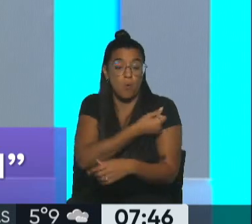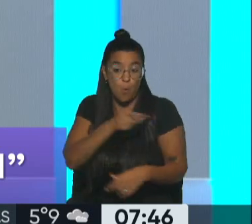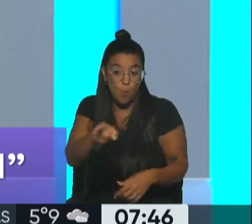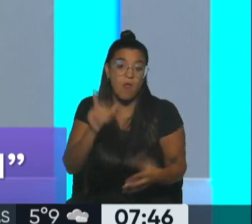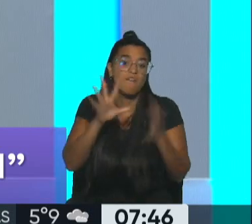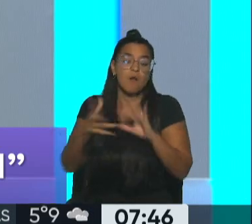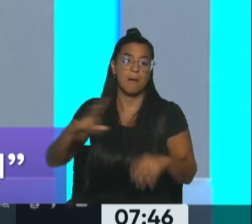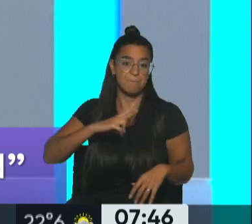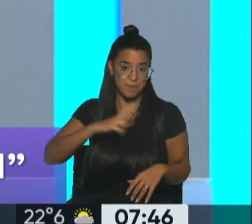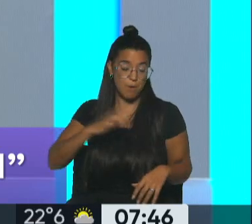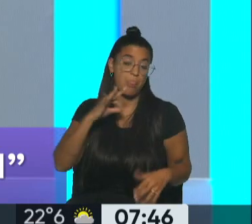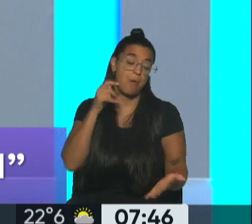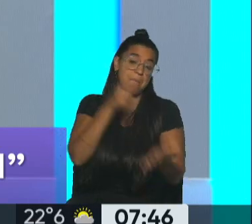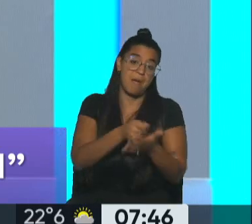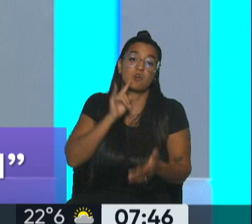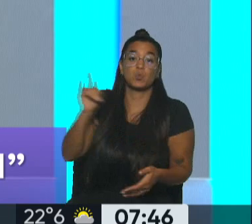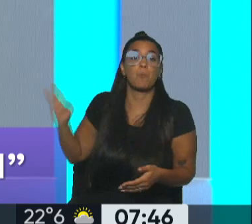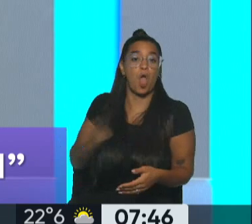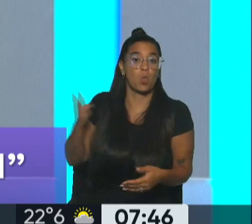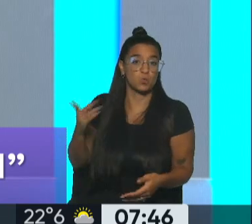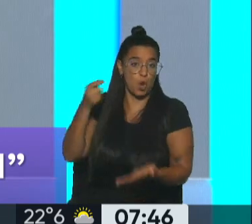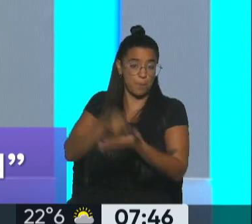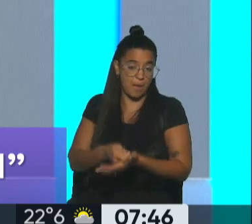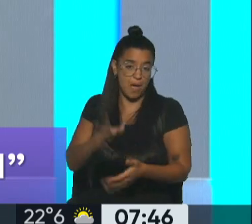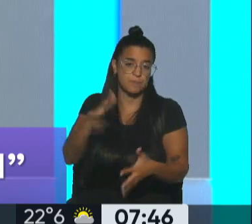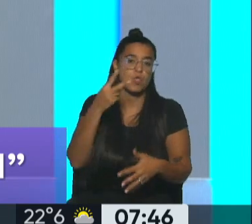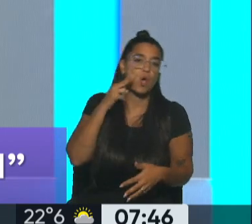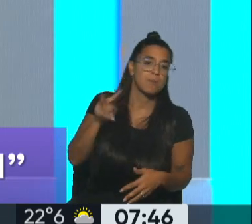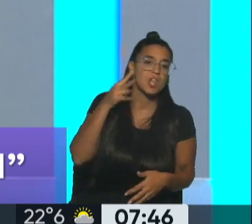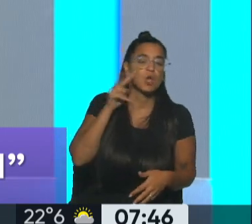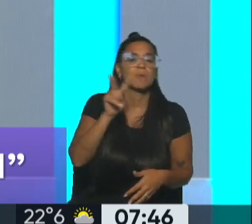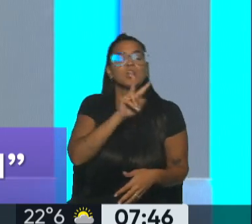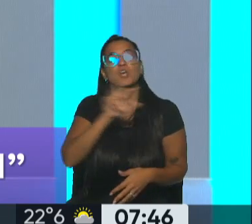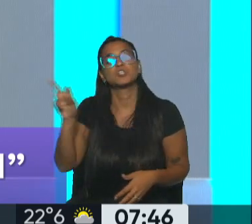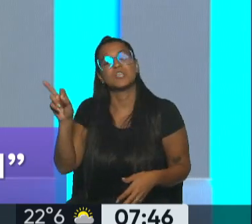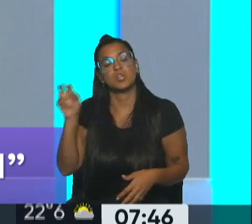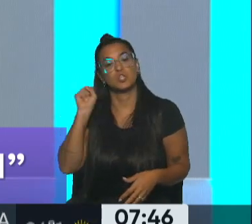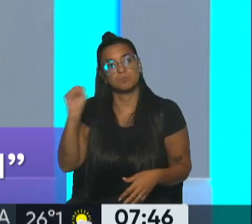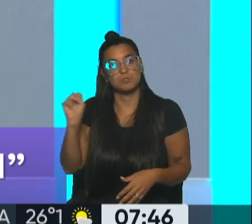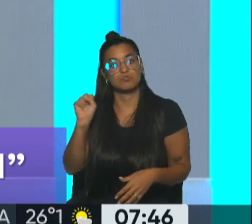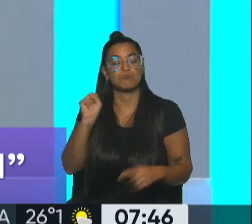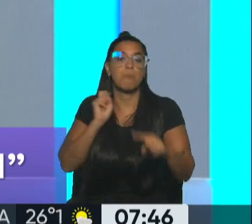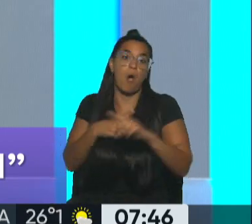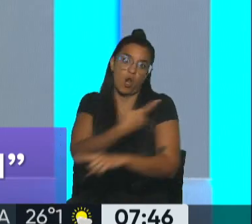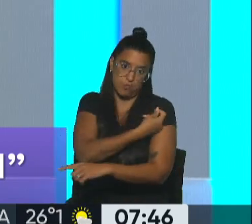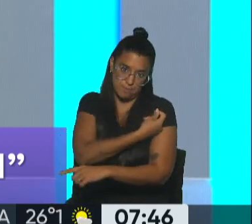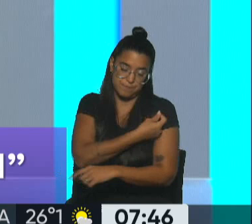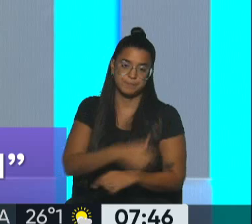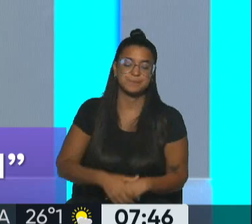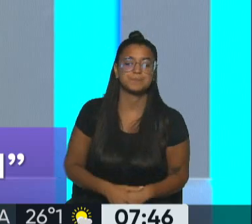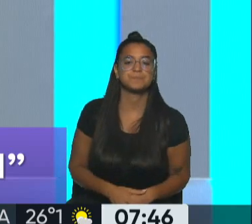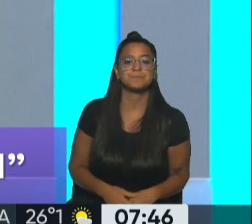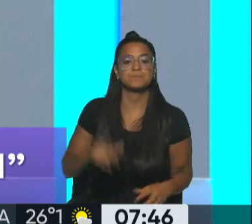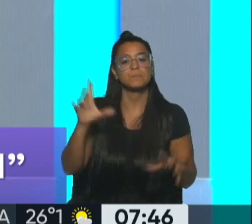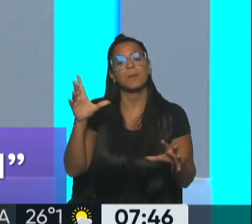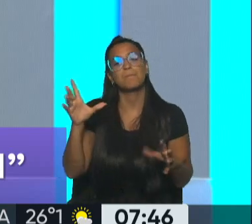forma privada la tienen que pagar los productores está alrededor de 2000 200200 pesos por dosis en el en el